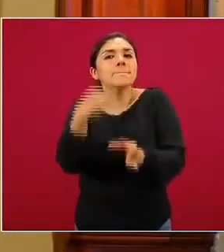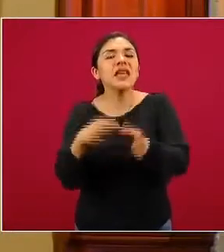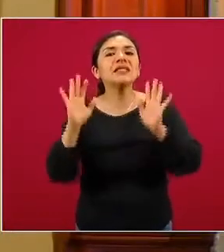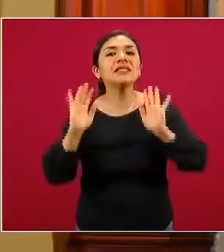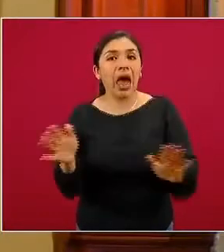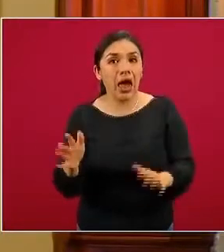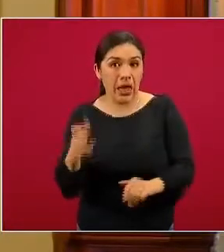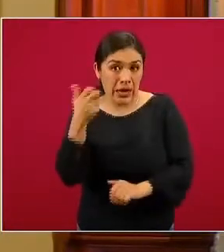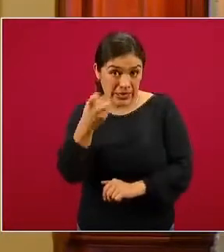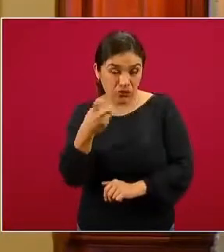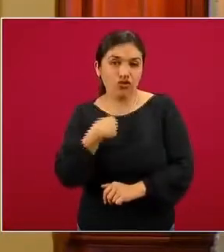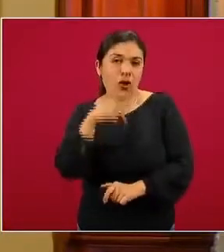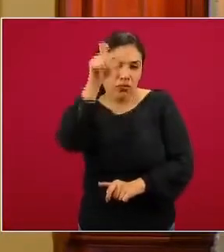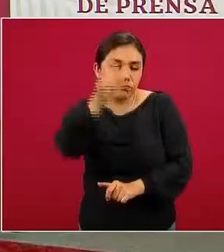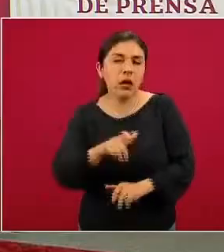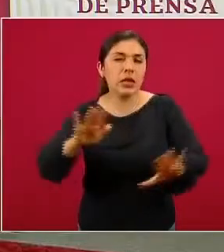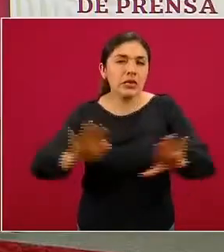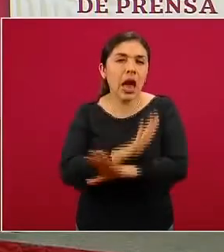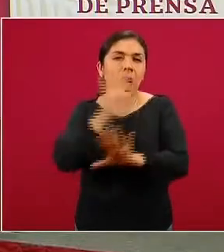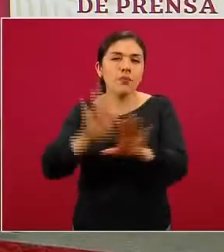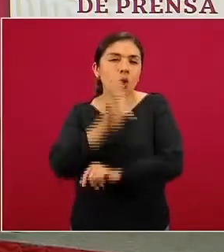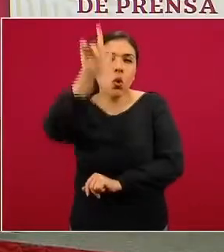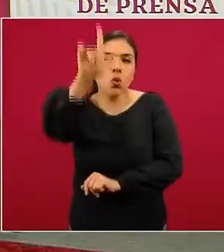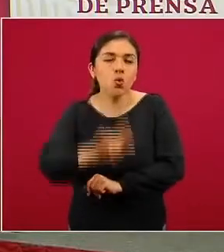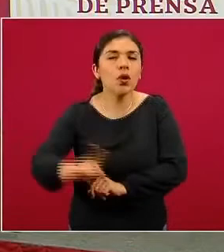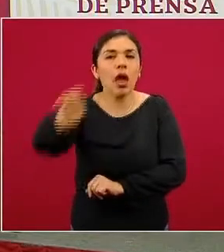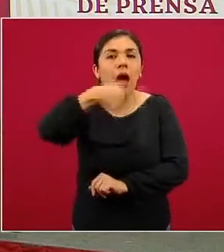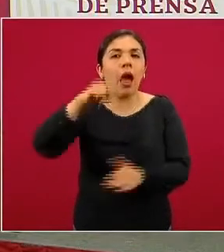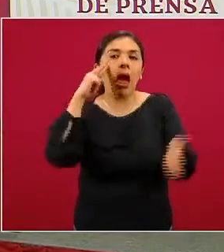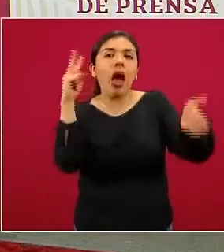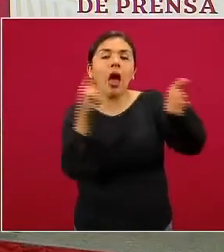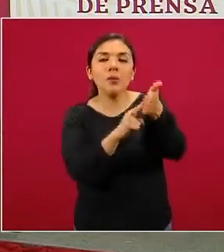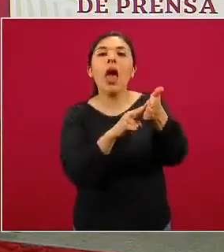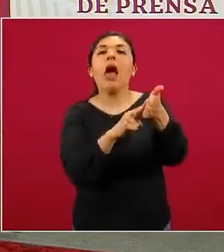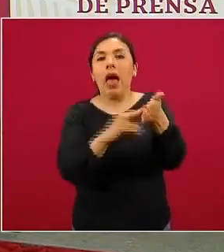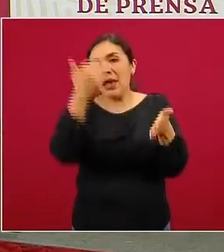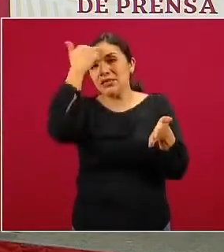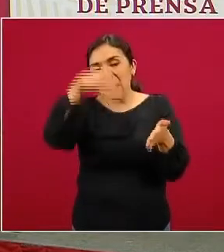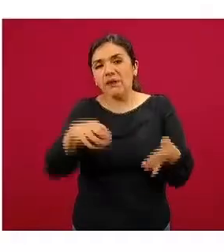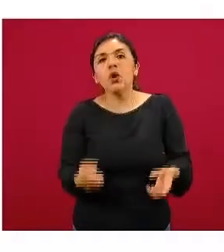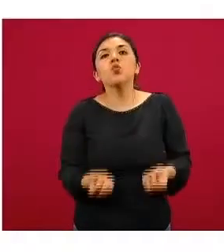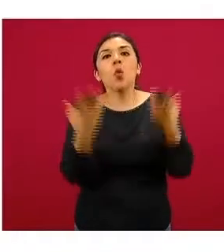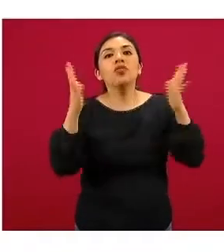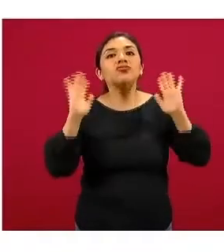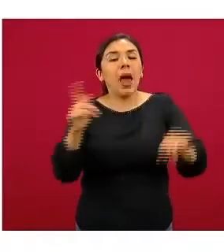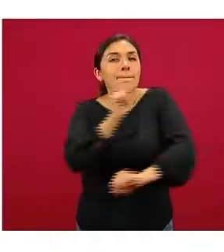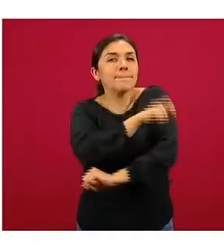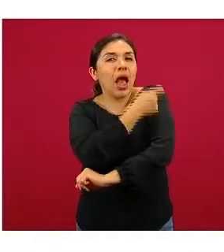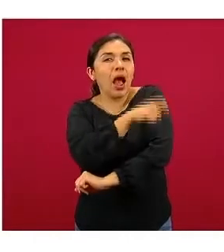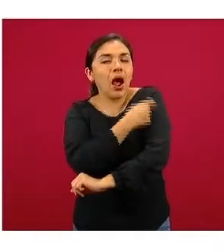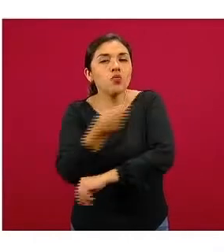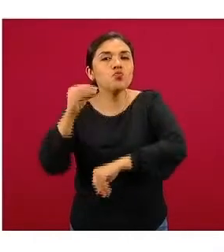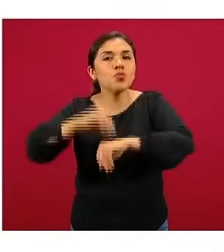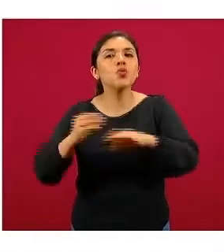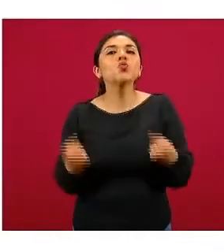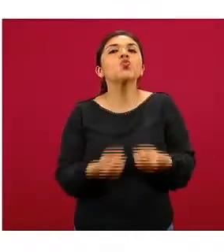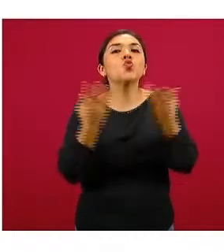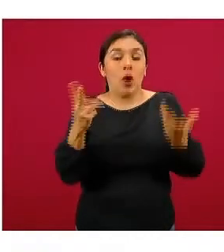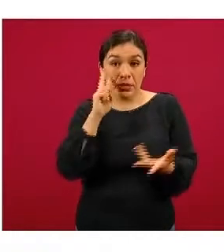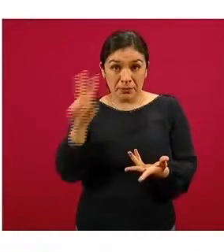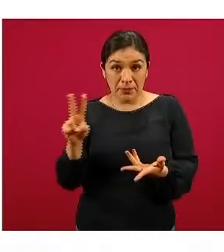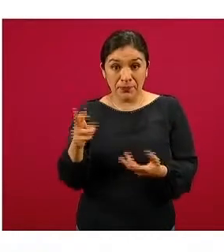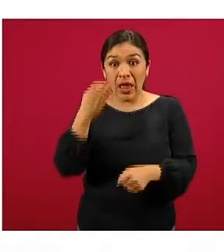semana, todos los lunes, para poder tener un porcentaje de cuál ha sido el logro o el avance de esa